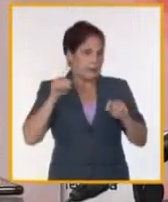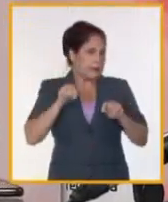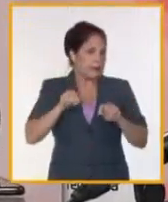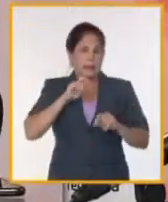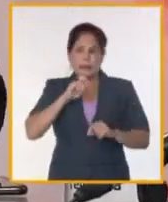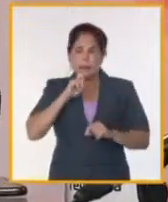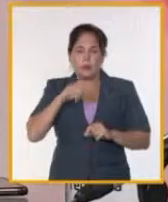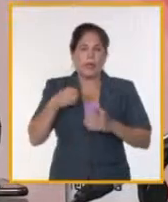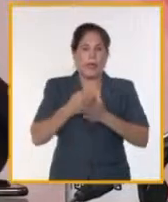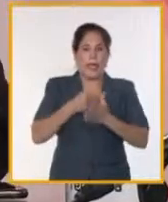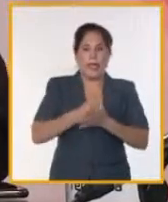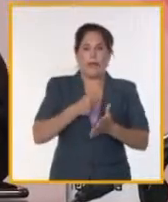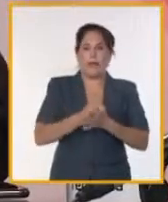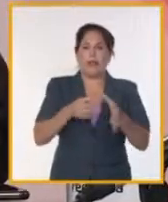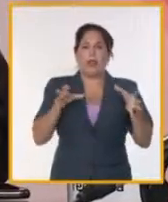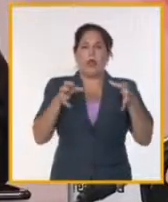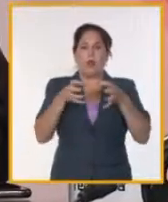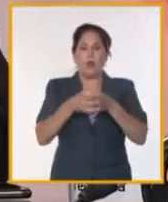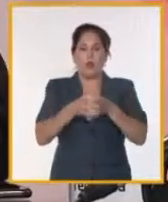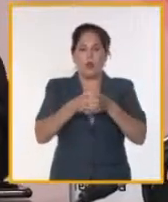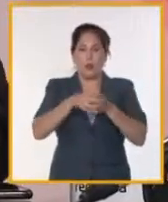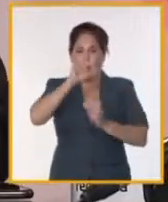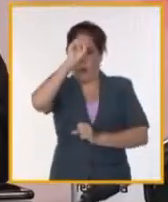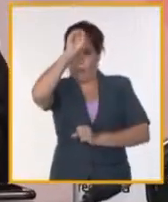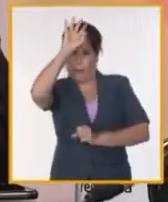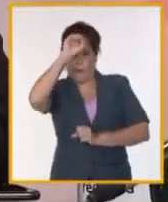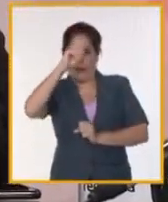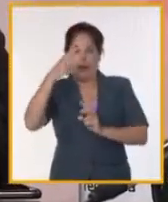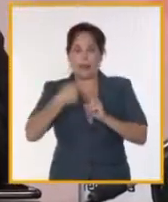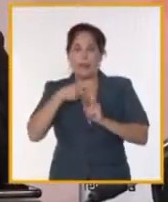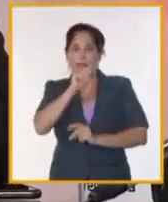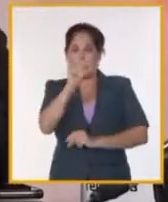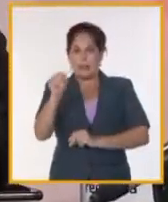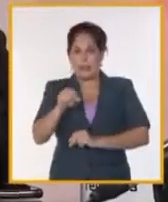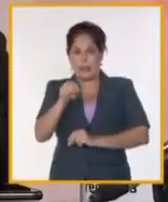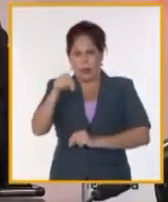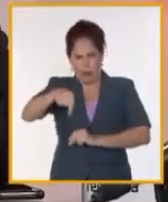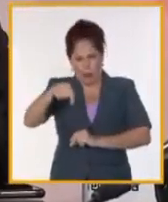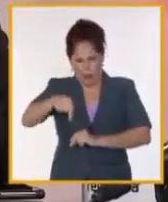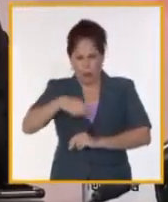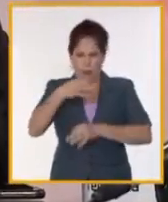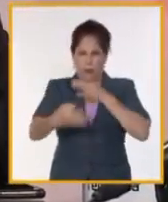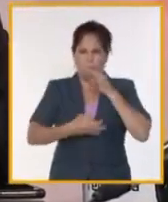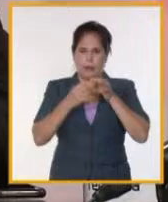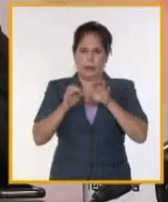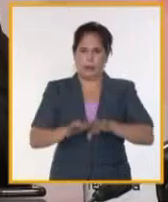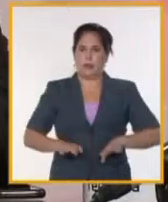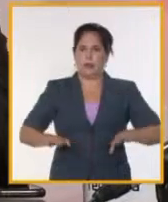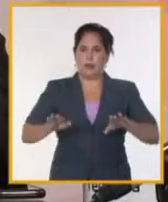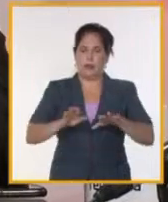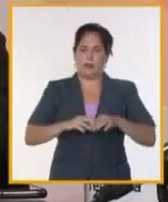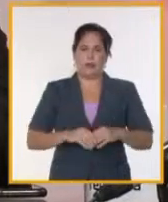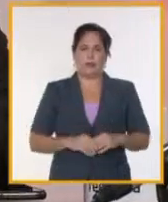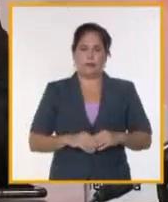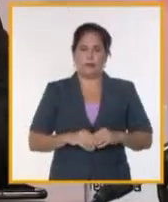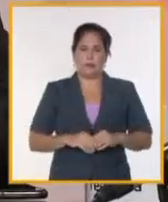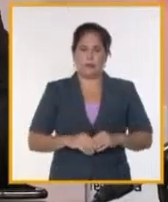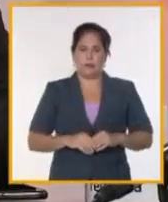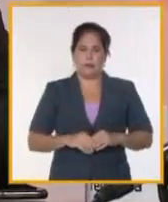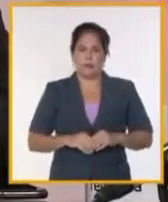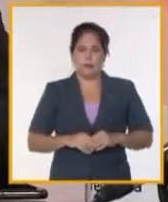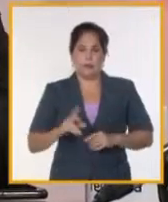que enfrenta el grupo Geominsal, estaremos hablando hoy en nuestra mesa redonda. Tengo el placer de que me